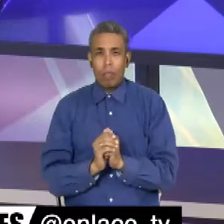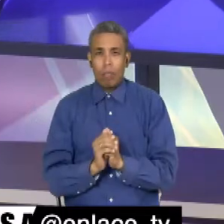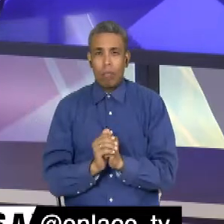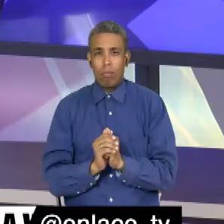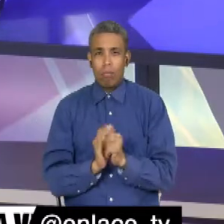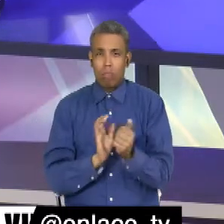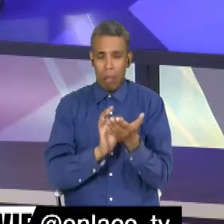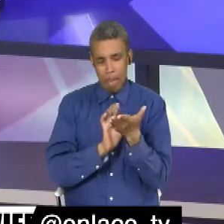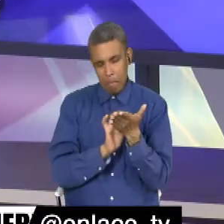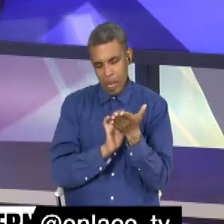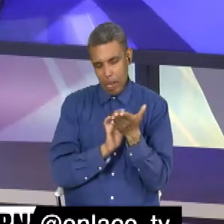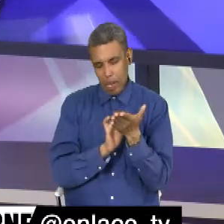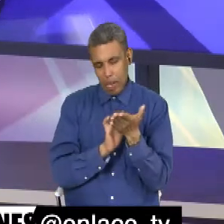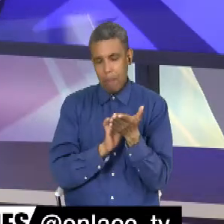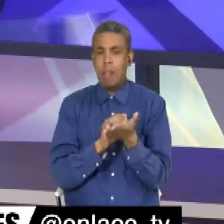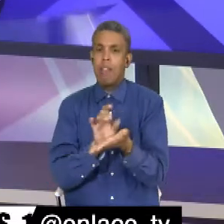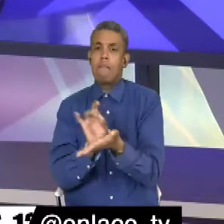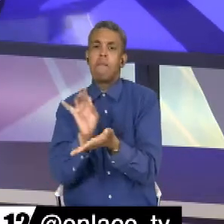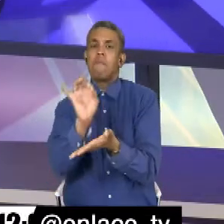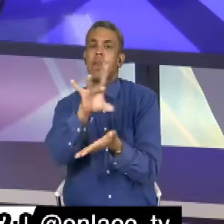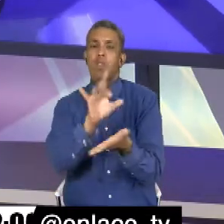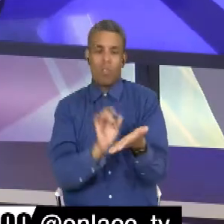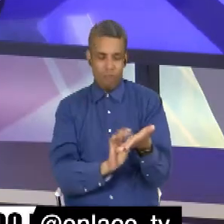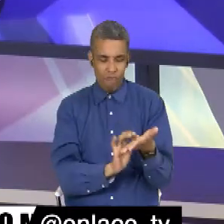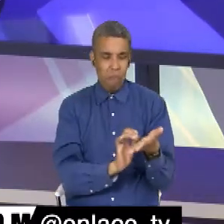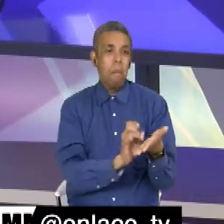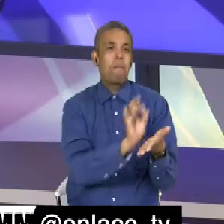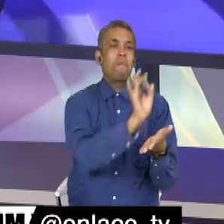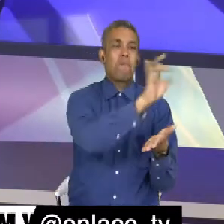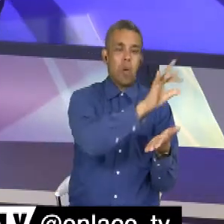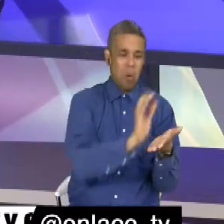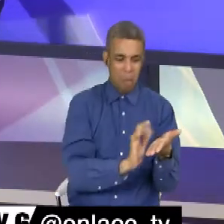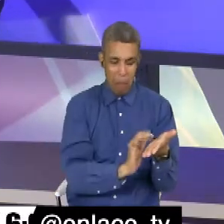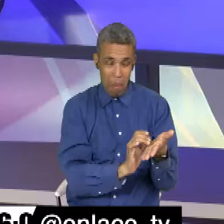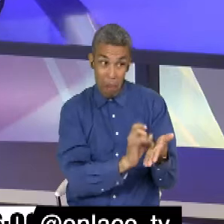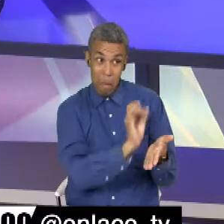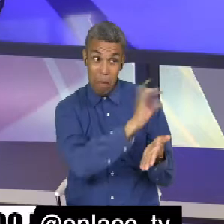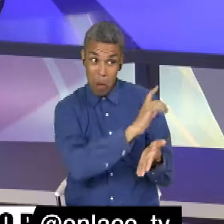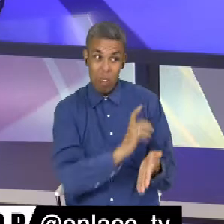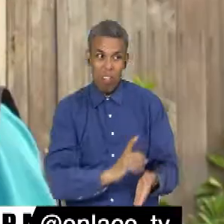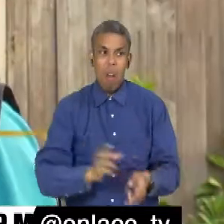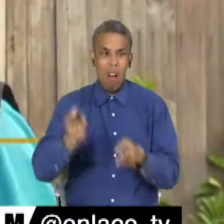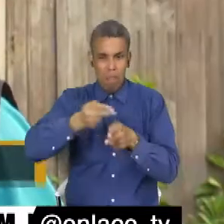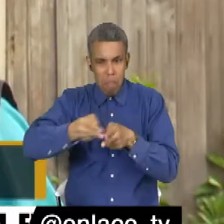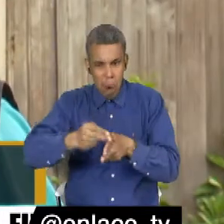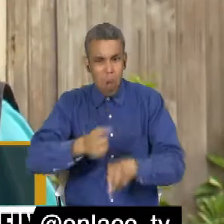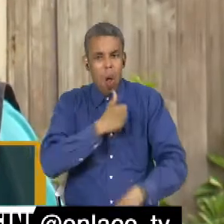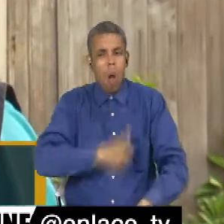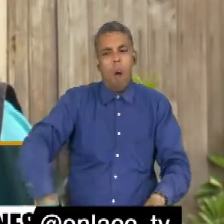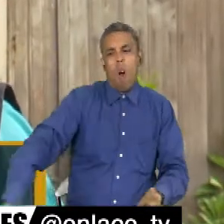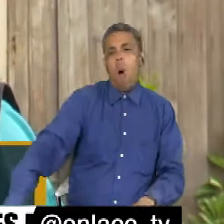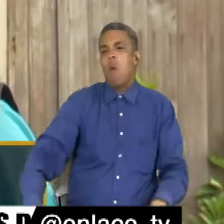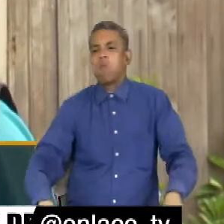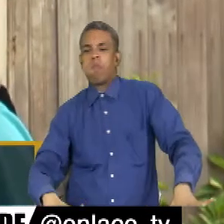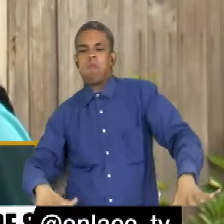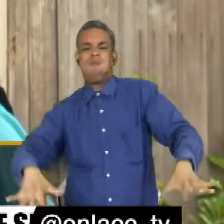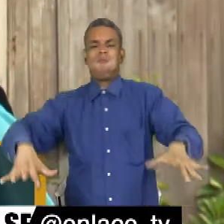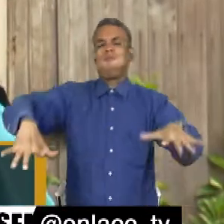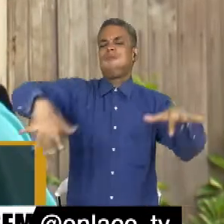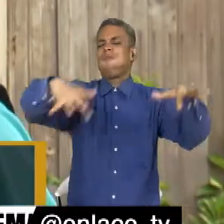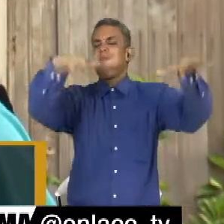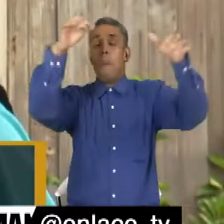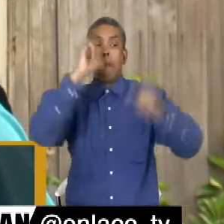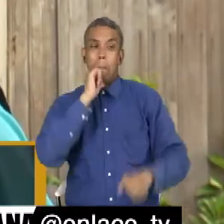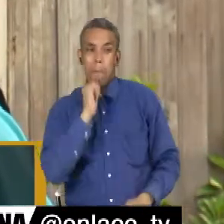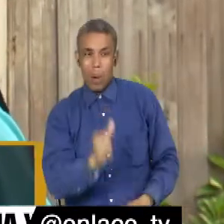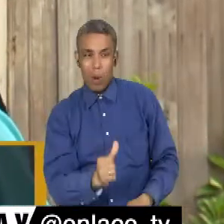de texto generan pánico en los ciudadanos de presuntas inundaciones que se avecinan. Tuvimos una información de parte de un